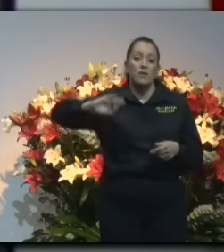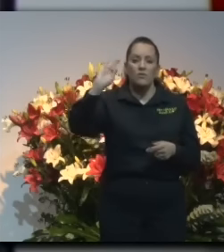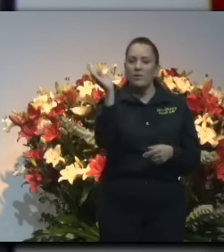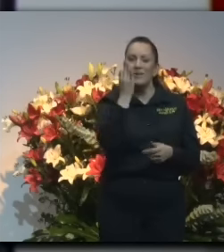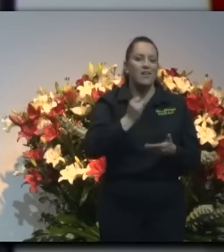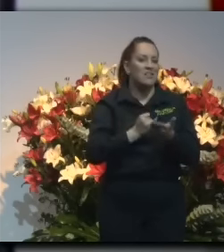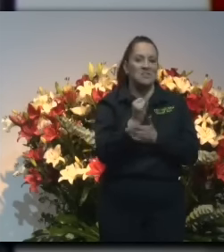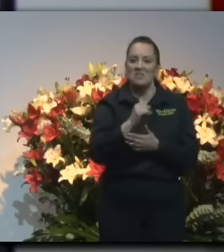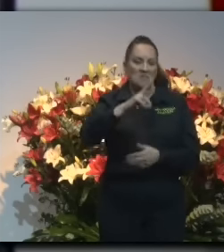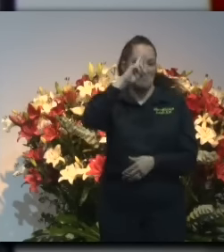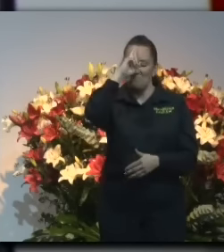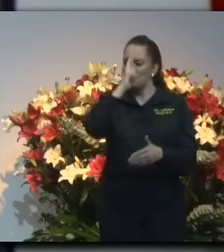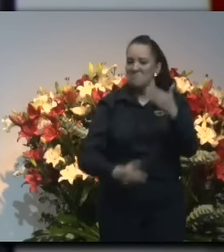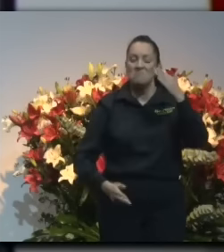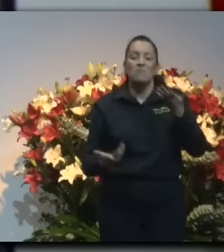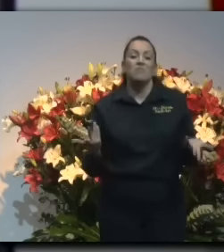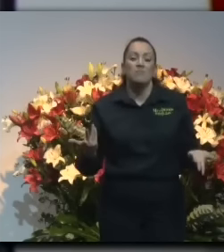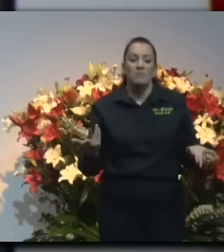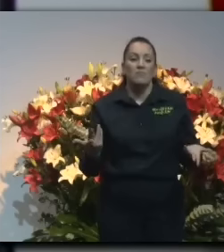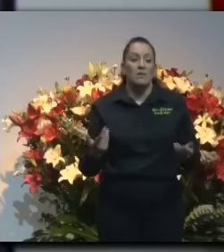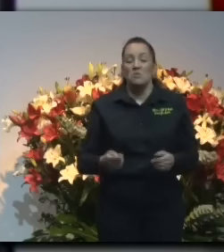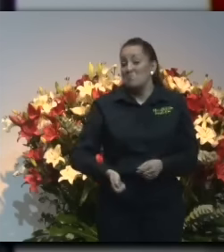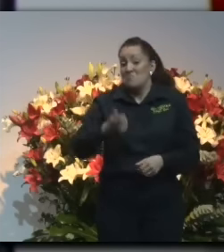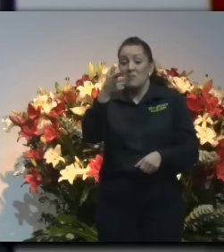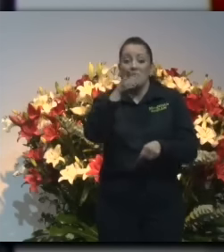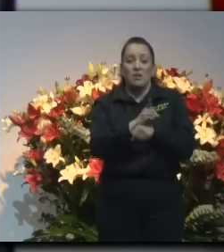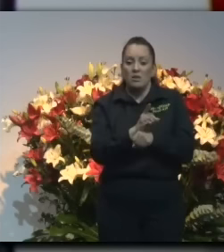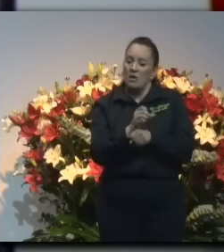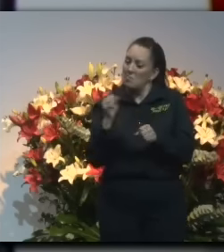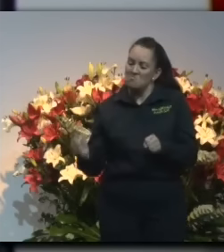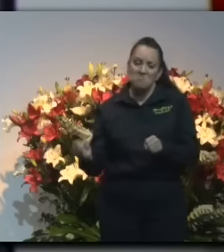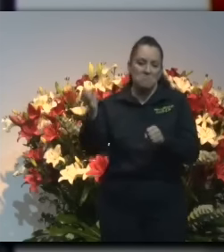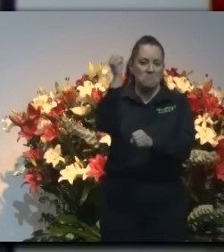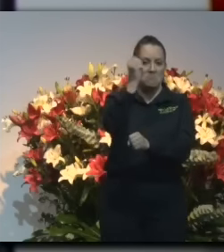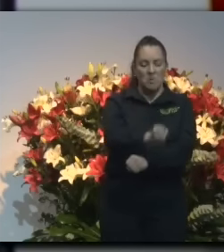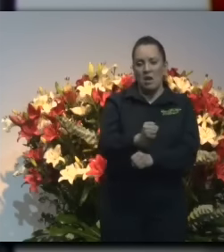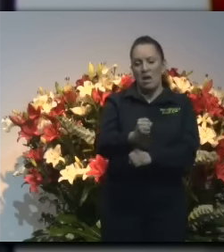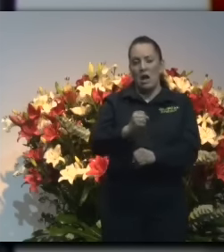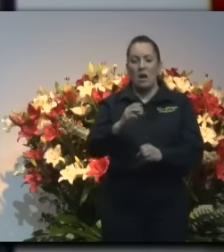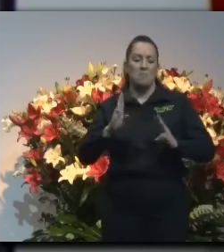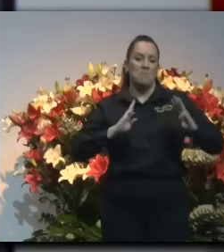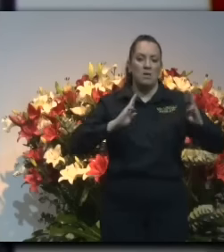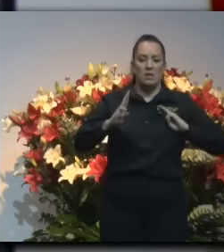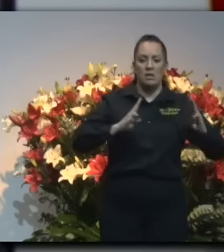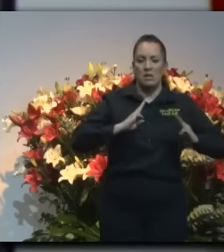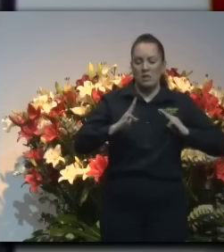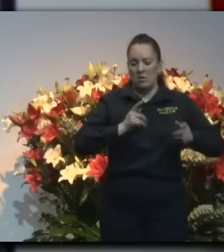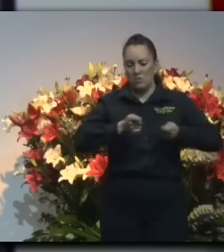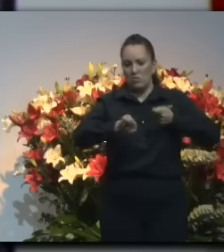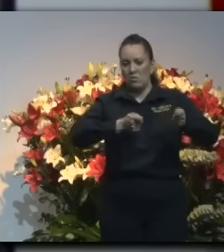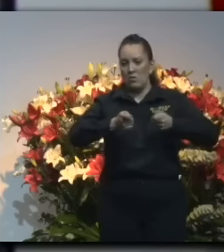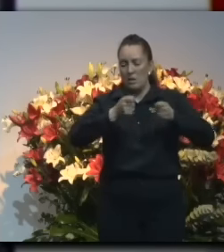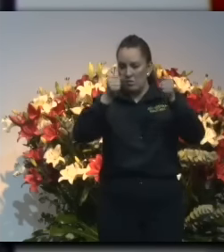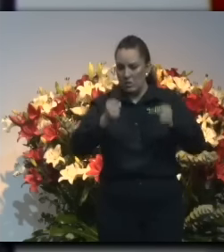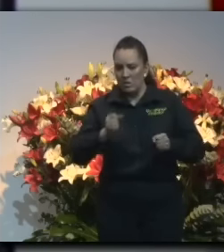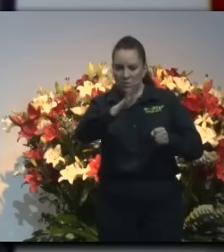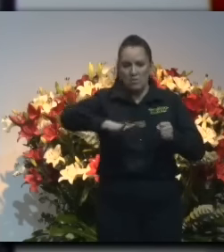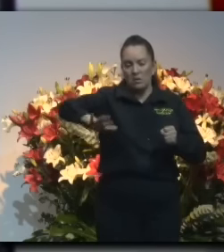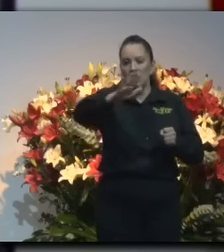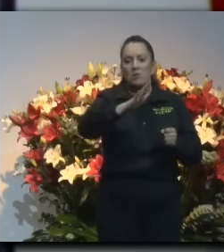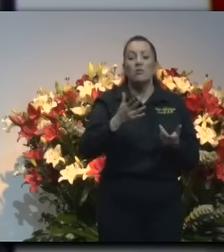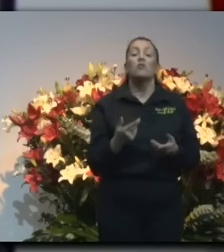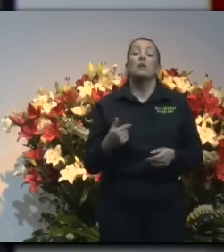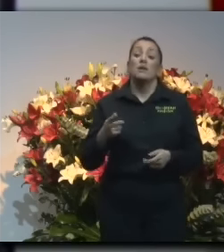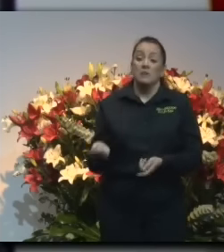no respetar, y pues desde el primer día puso a militares al frente de la seguridad pública. Entonces, como presidenta de la